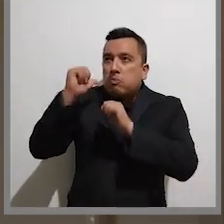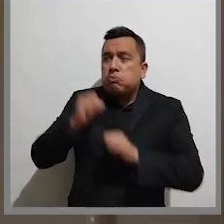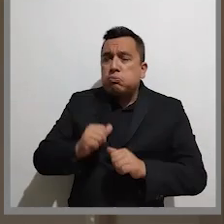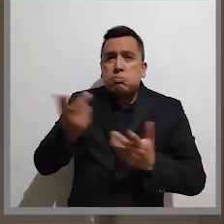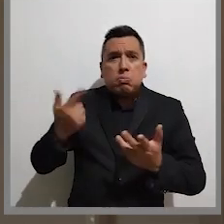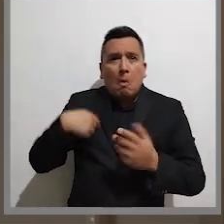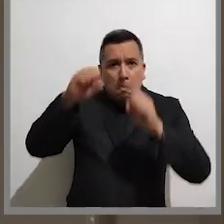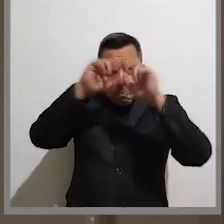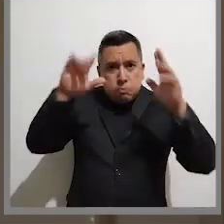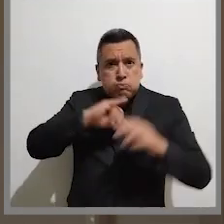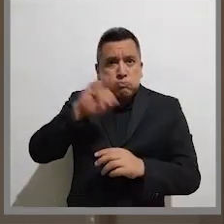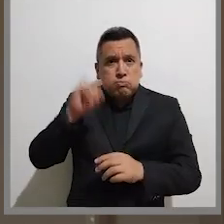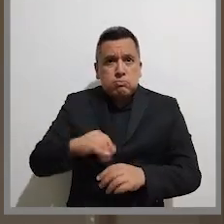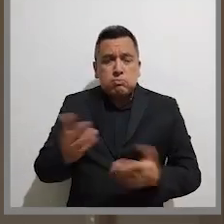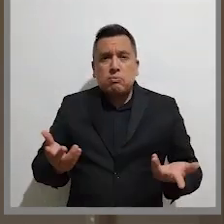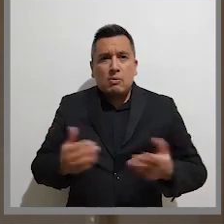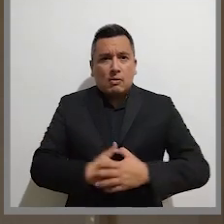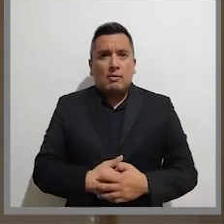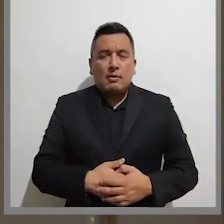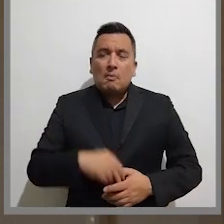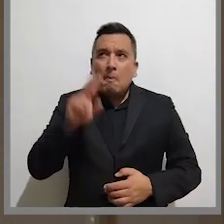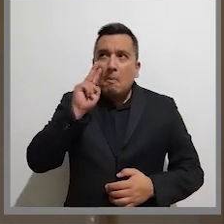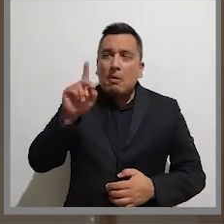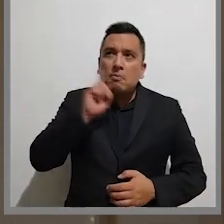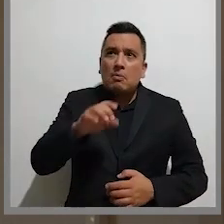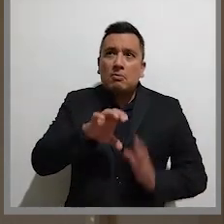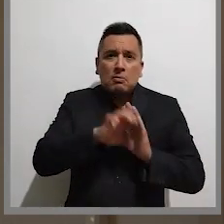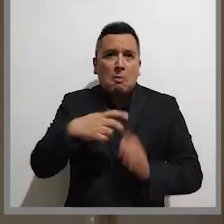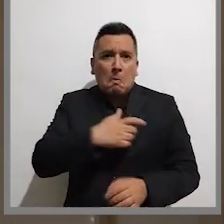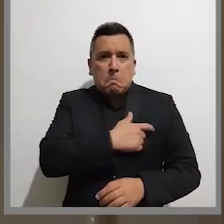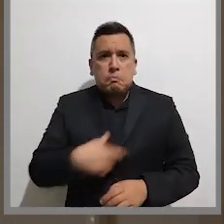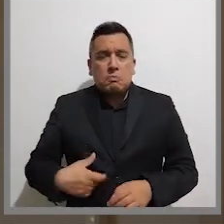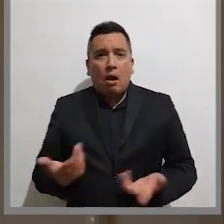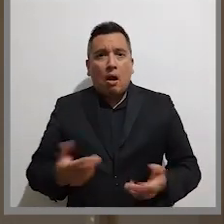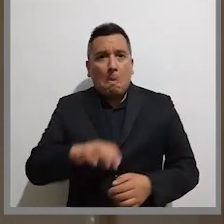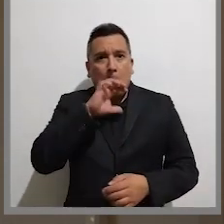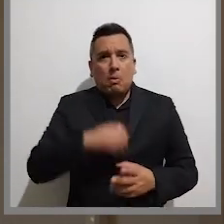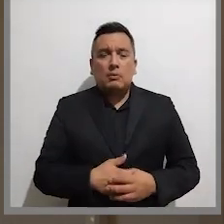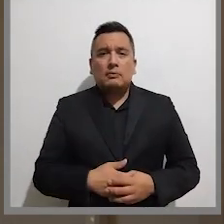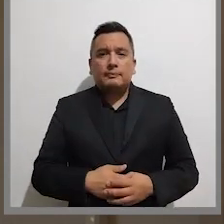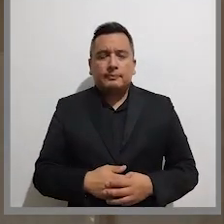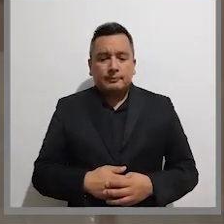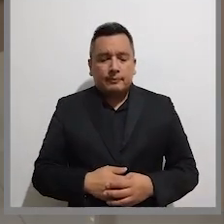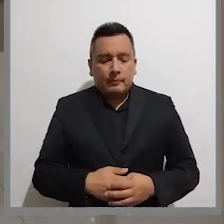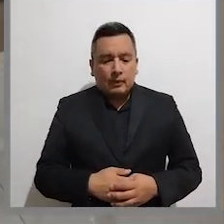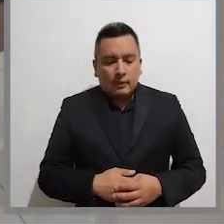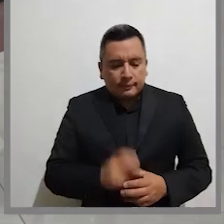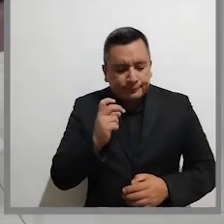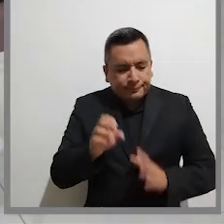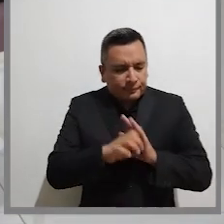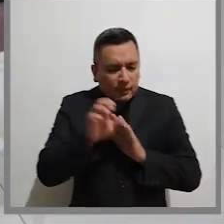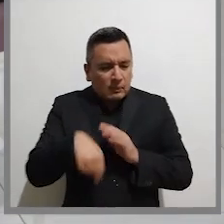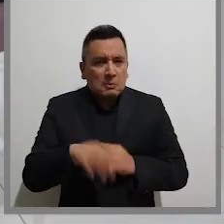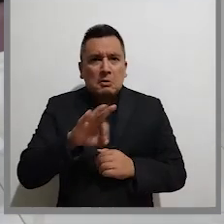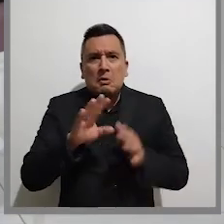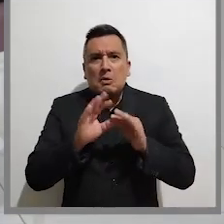sentada en esos espacios portando la banda presidencial, por ejemplo. Cuando se habla de violencia en contra de la mujer,